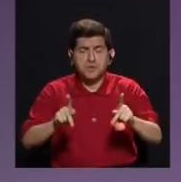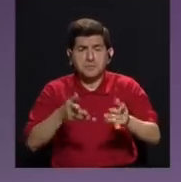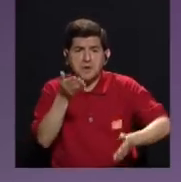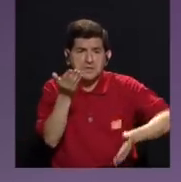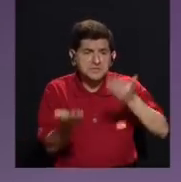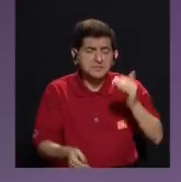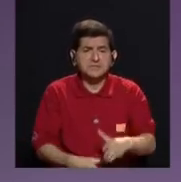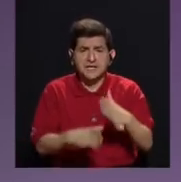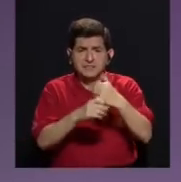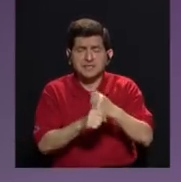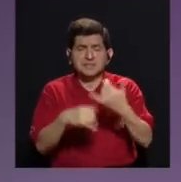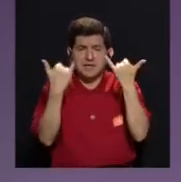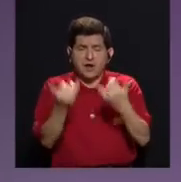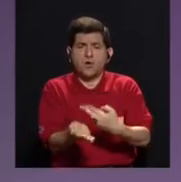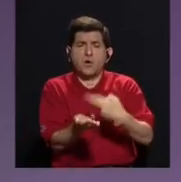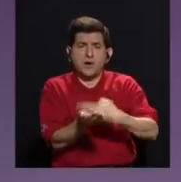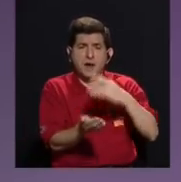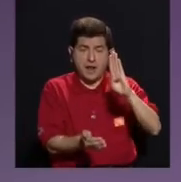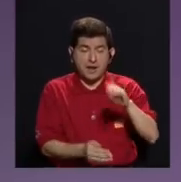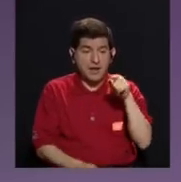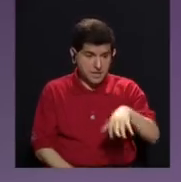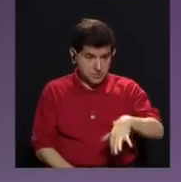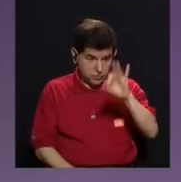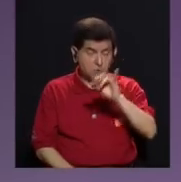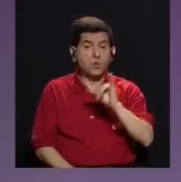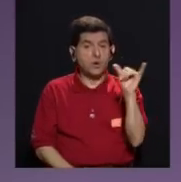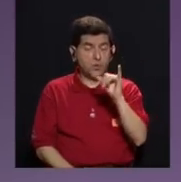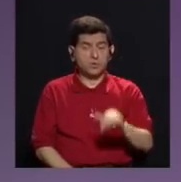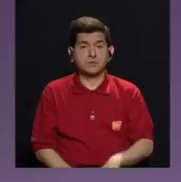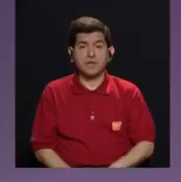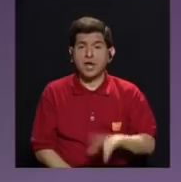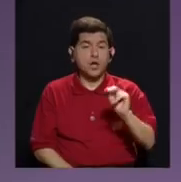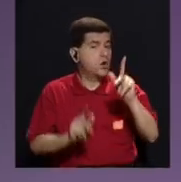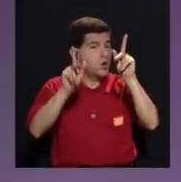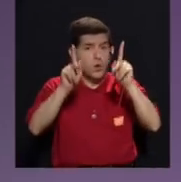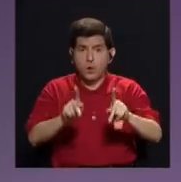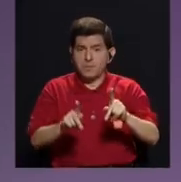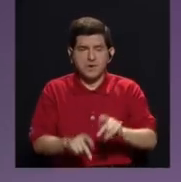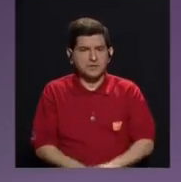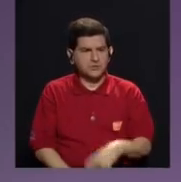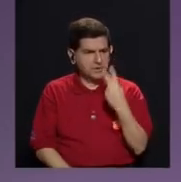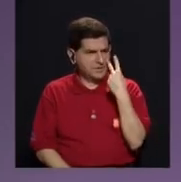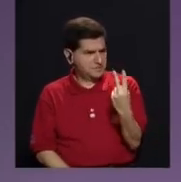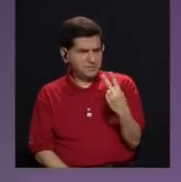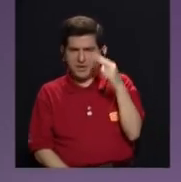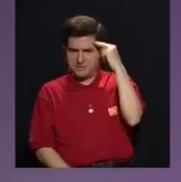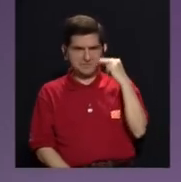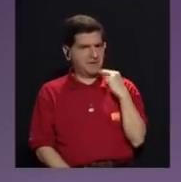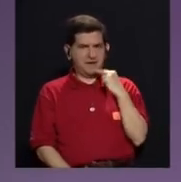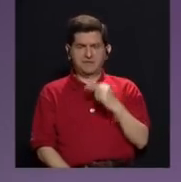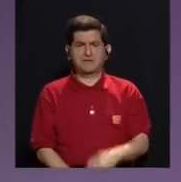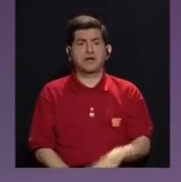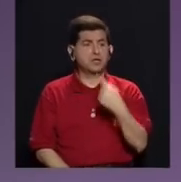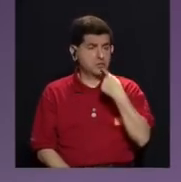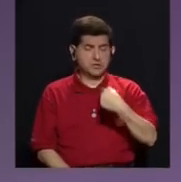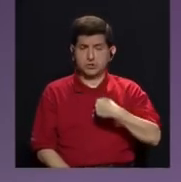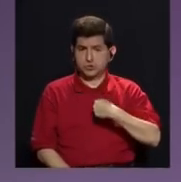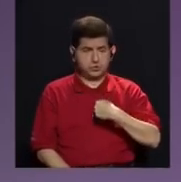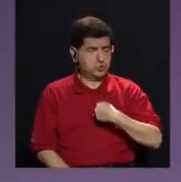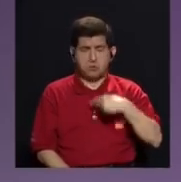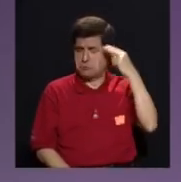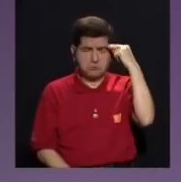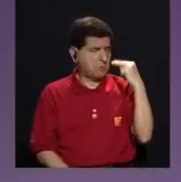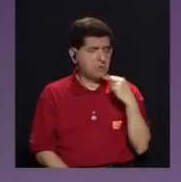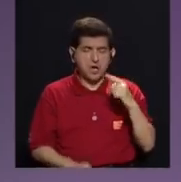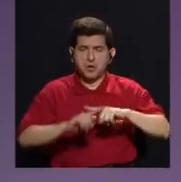bomba hoy día tiene uno de los hallazgos también que no son personas evidentemente negras y dicen yo no soy negro yo no